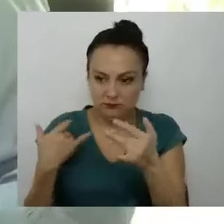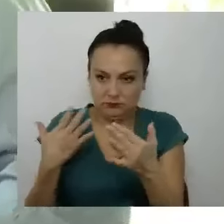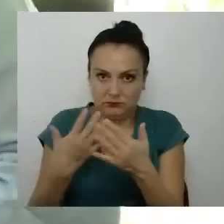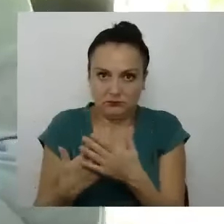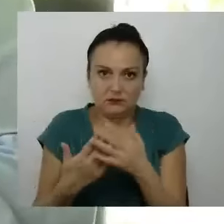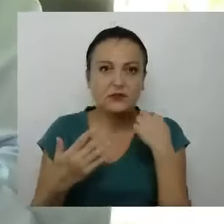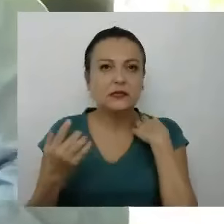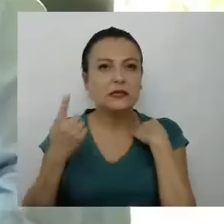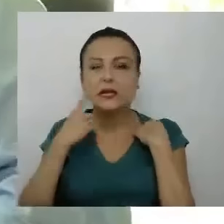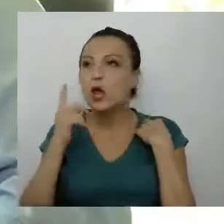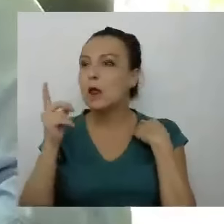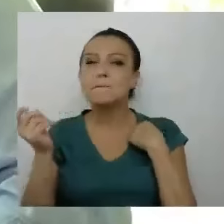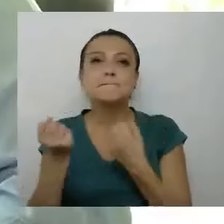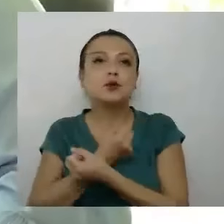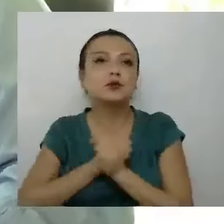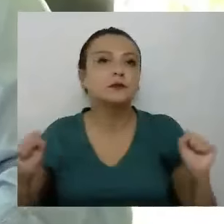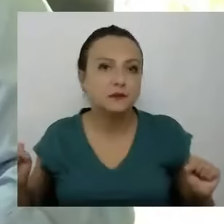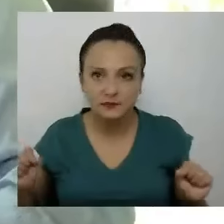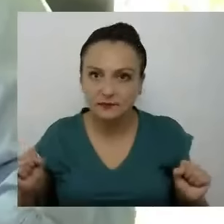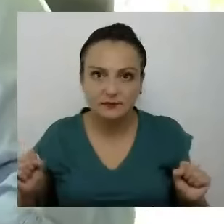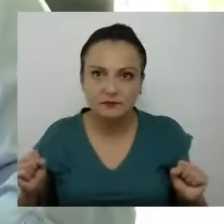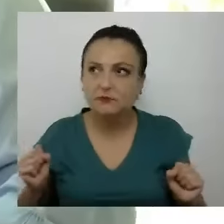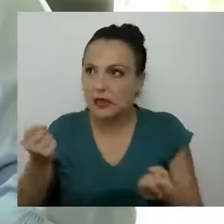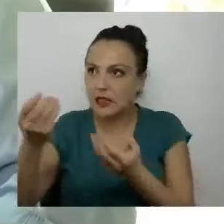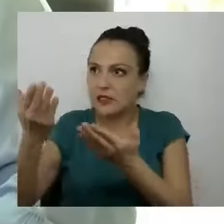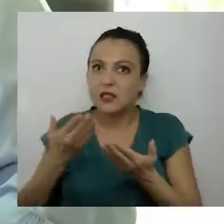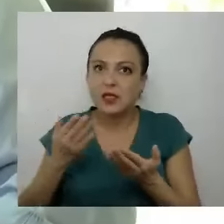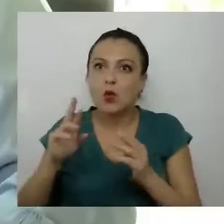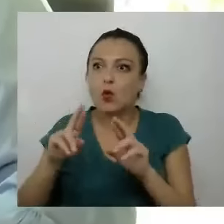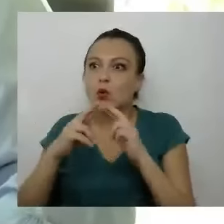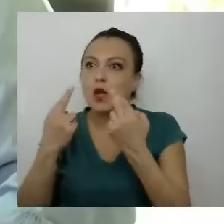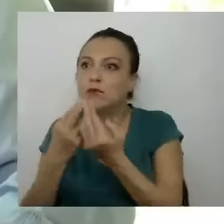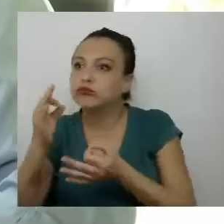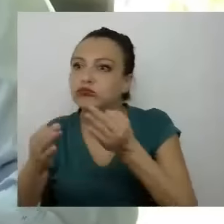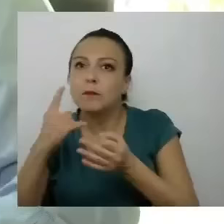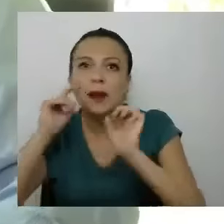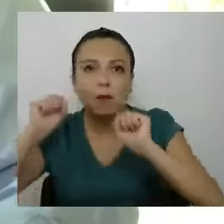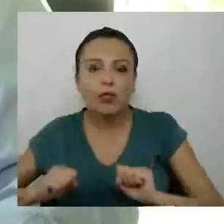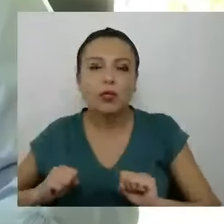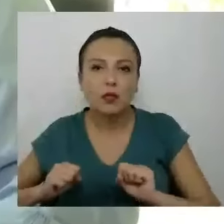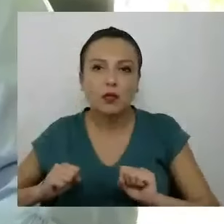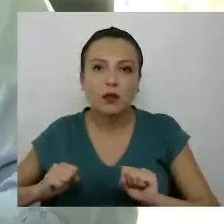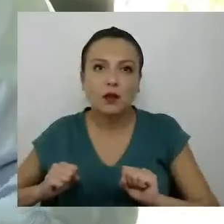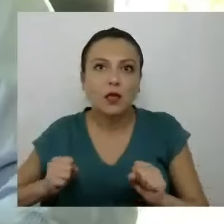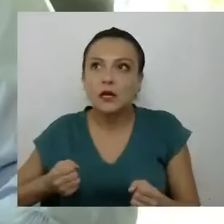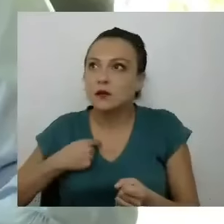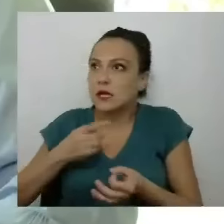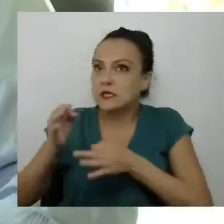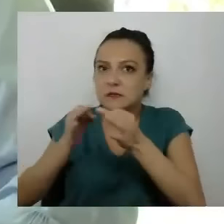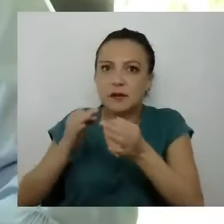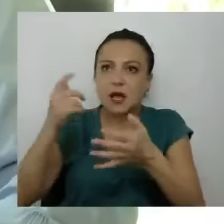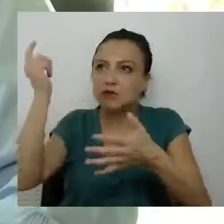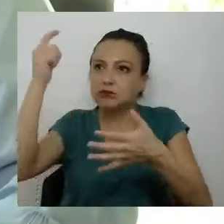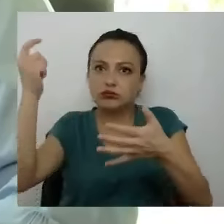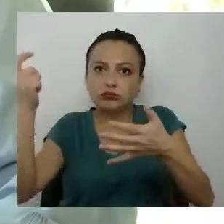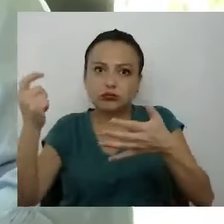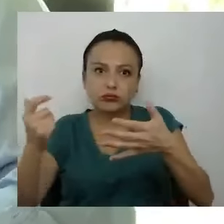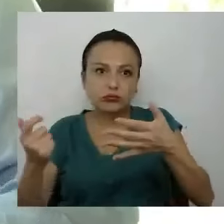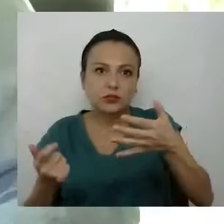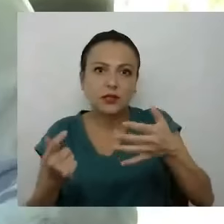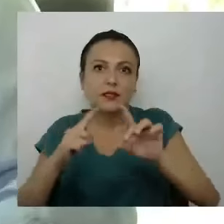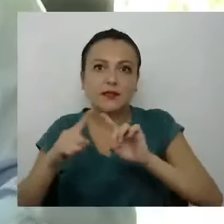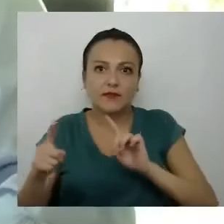sido imposible que nos den una audiencia para poder ventilar una serie